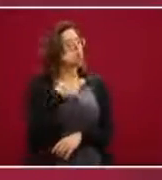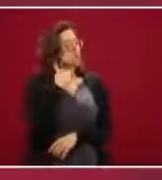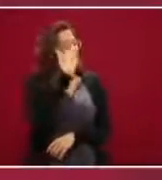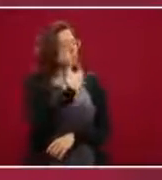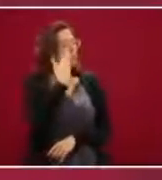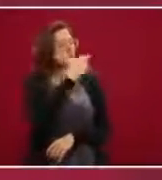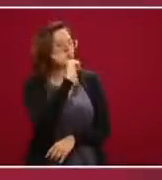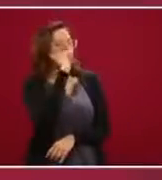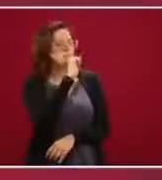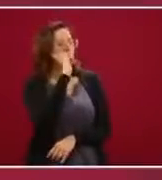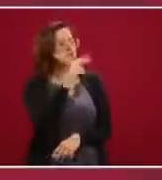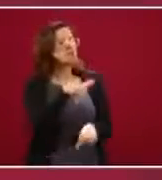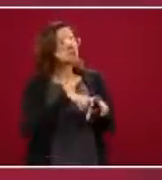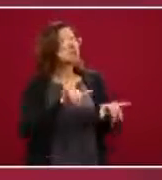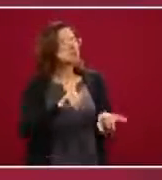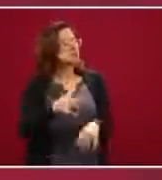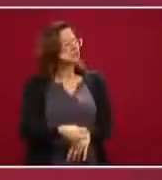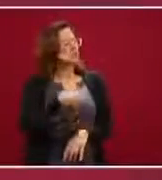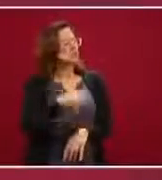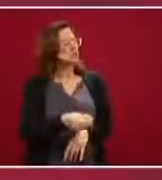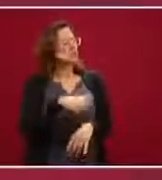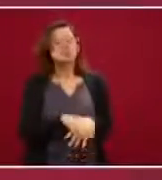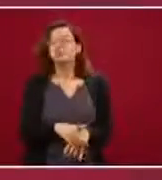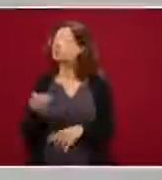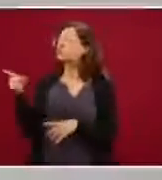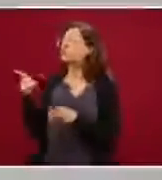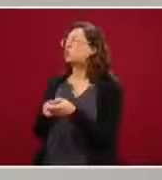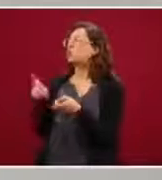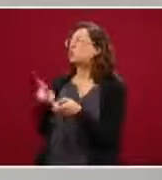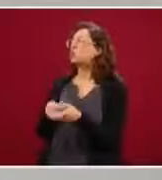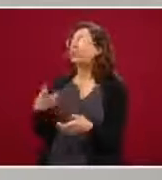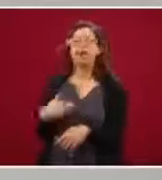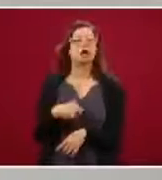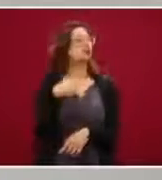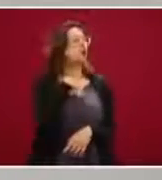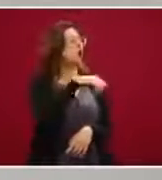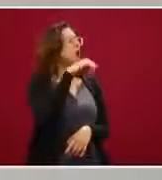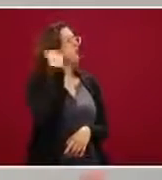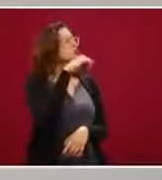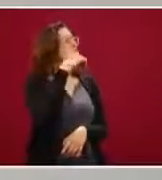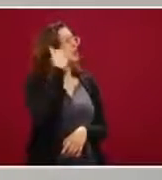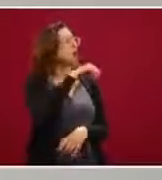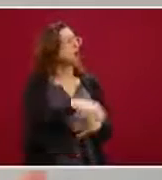revisaron, no me dieron el saludo. ¿Y de dónde viene? Vengo de Acapulco.